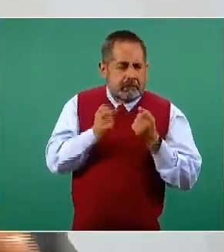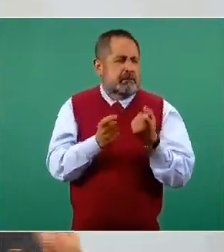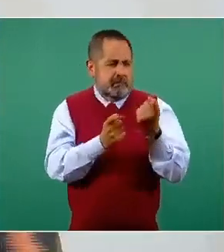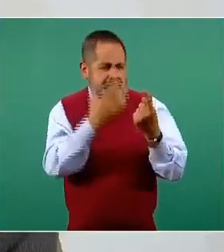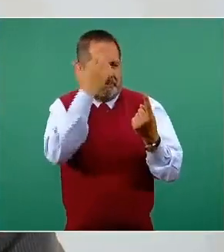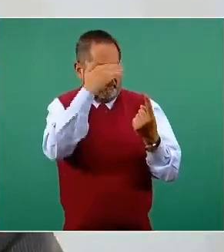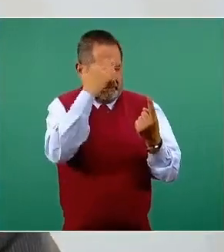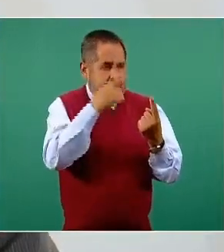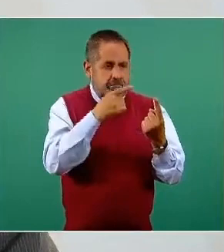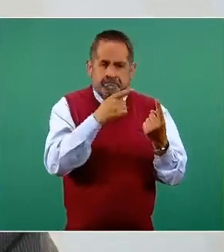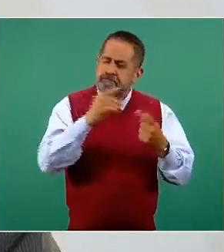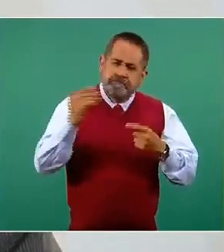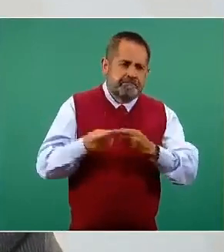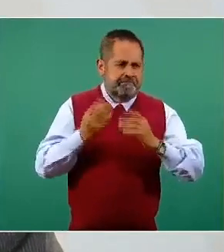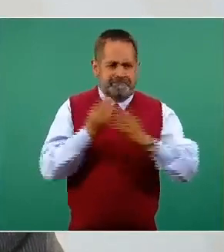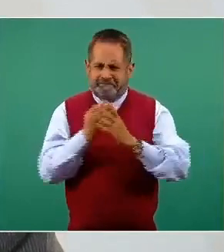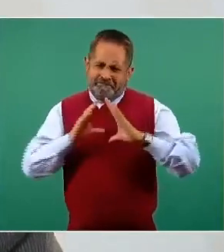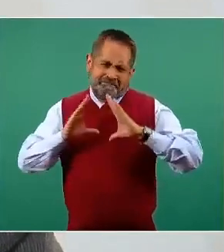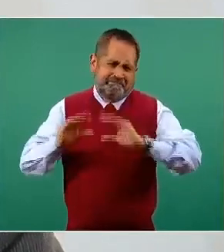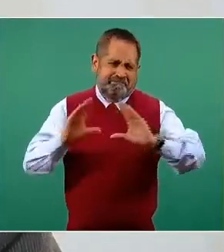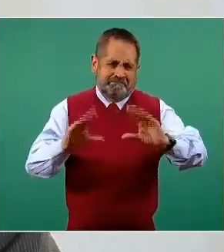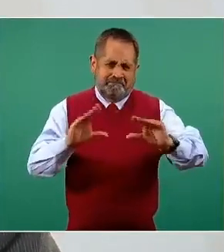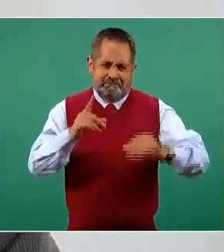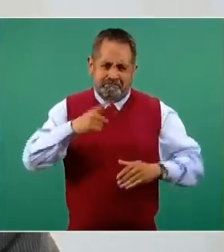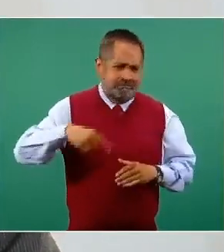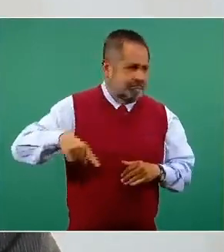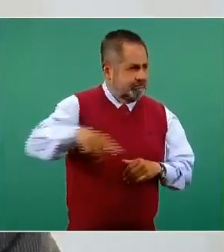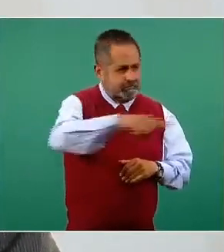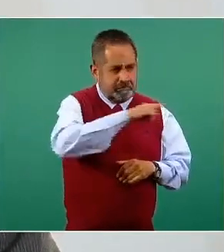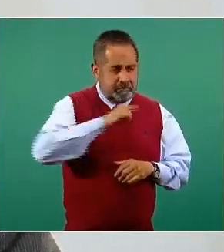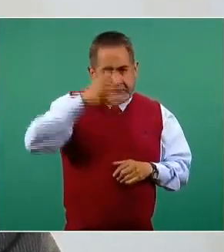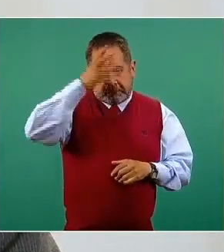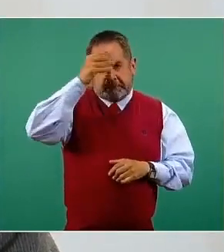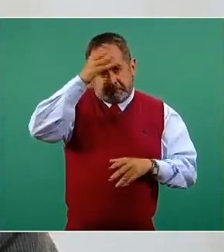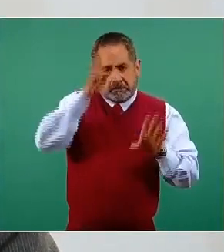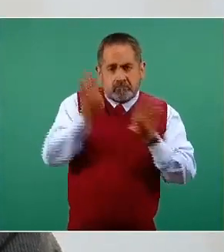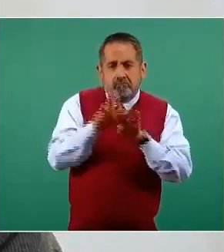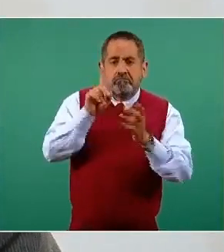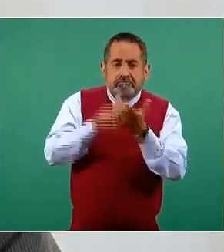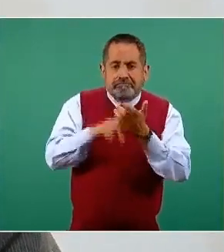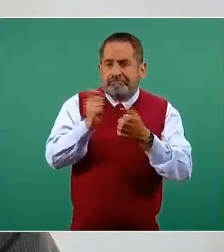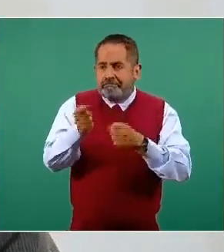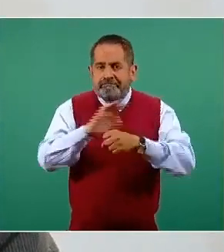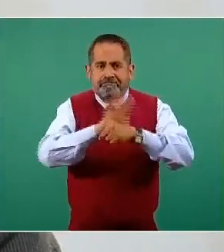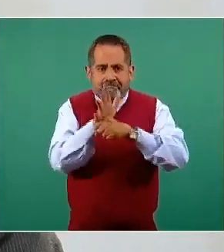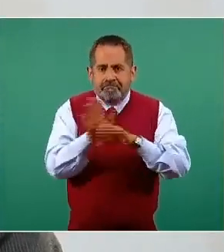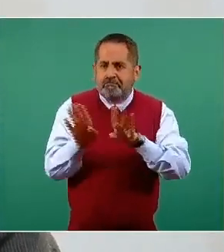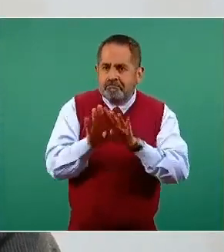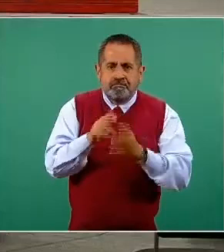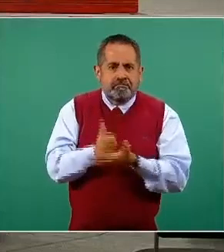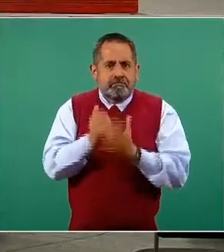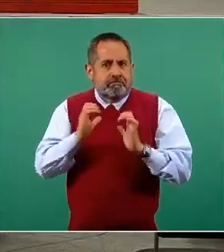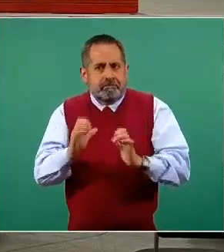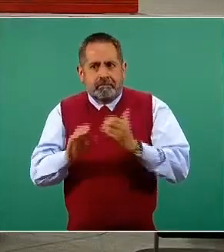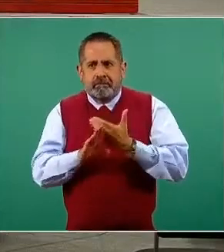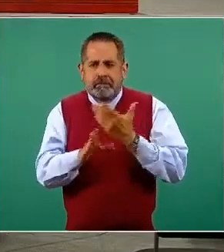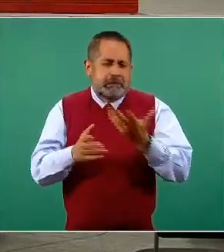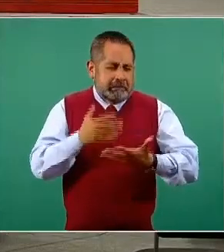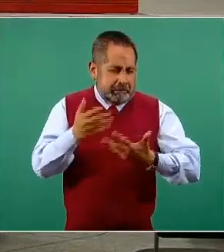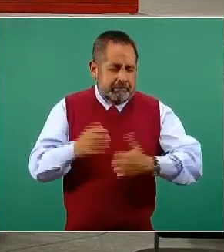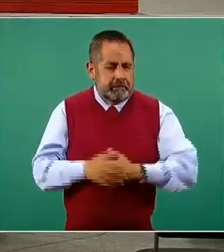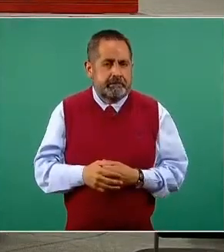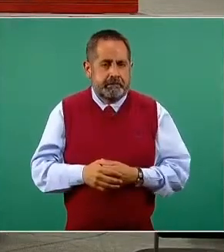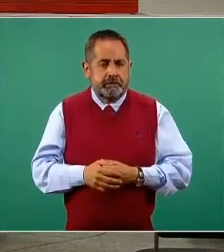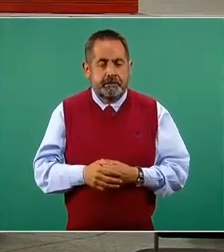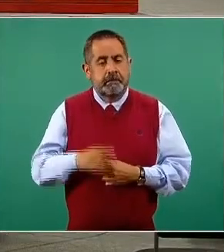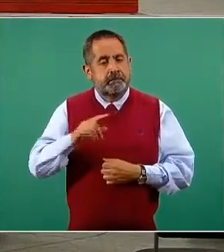lo generalizamos a buena parte de compañeras y compañeros en las diferentes instituciones. En una segunda lámina